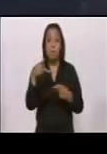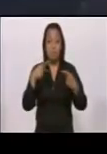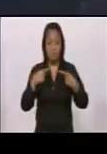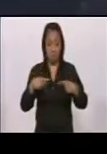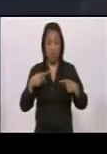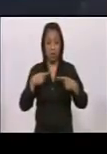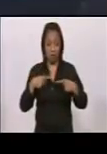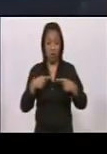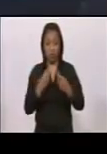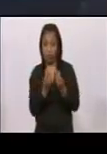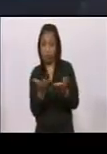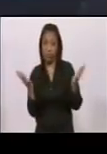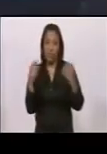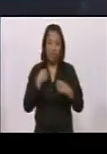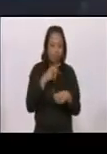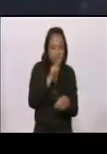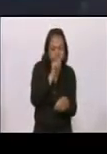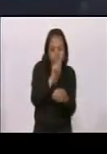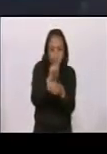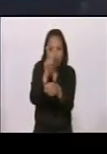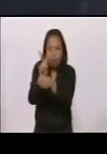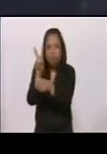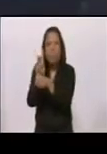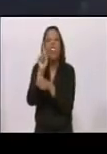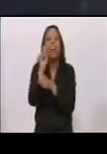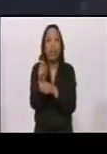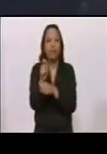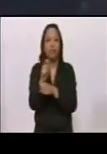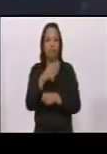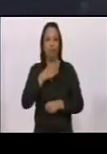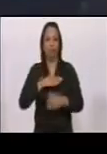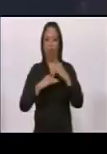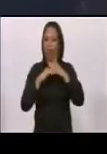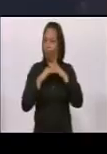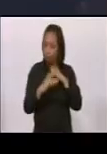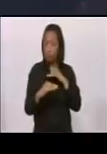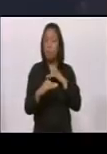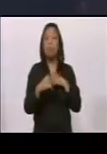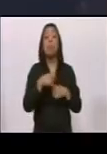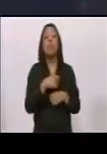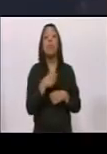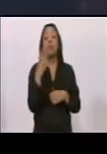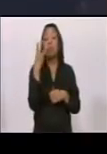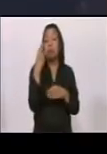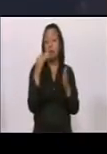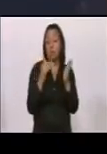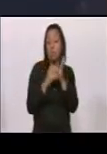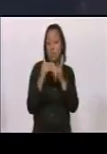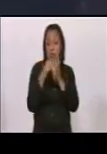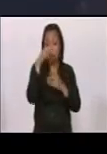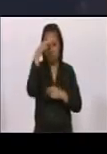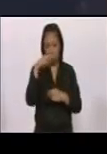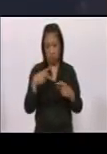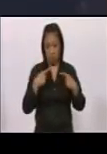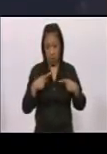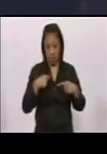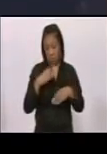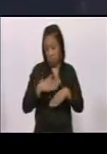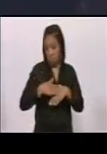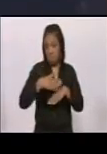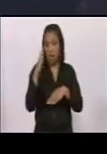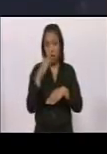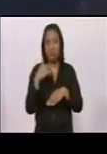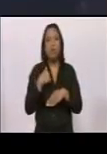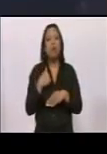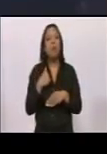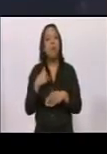ciudadanos quienes vigilaron nuestra democracia. Más de 3 millones de mexicanos sirvieron